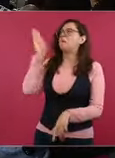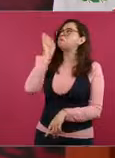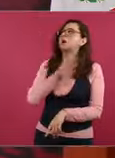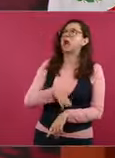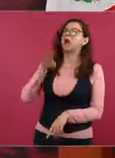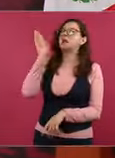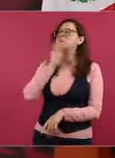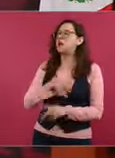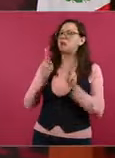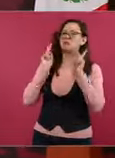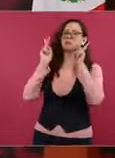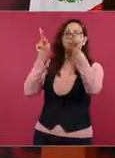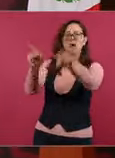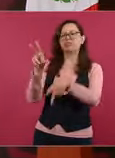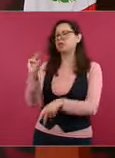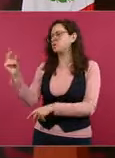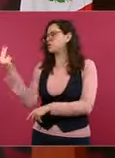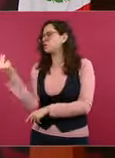caer.